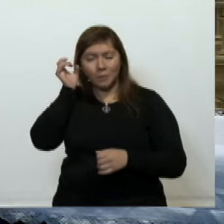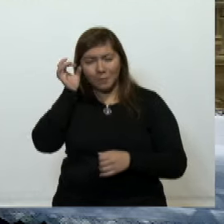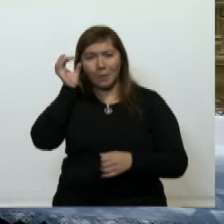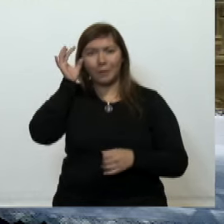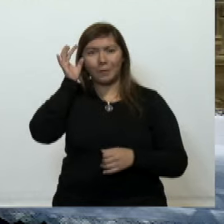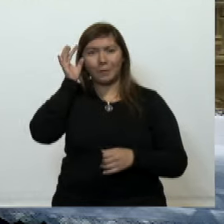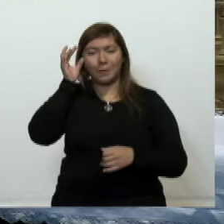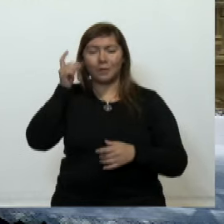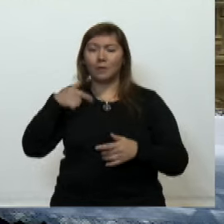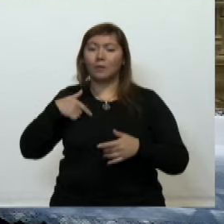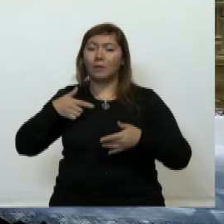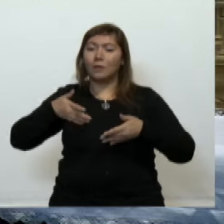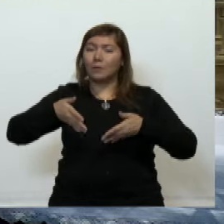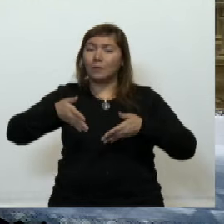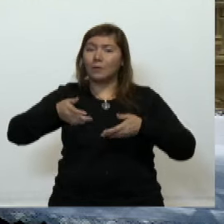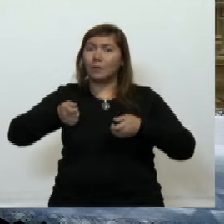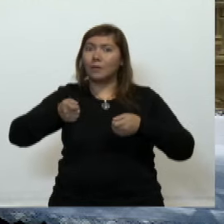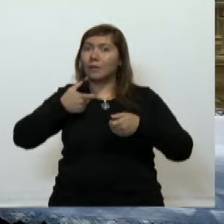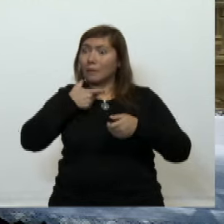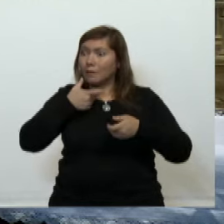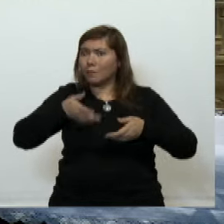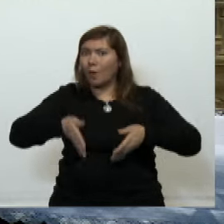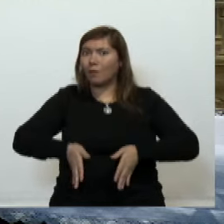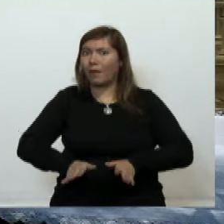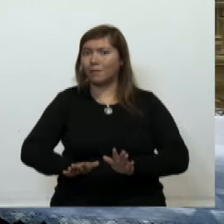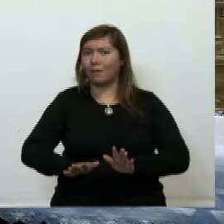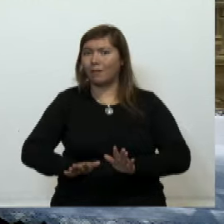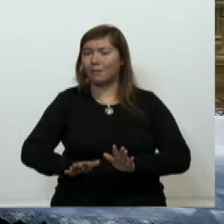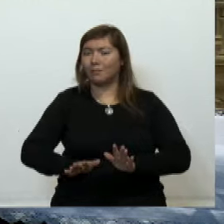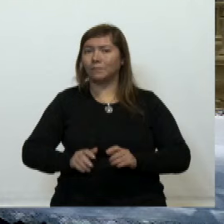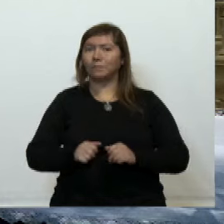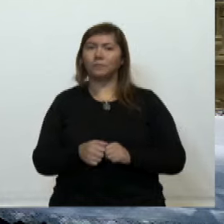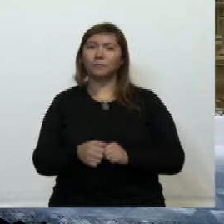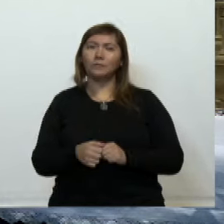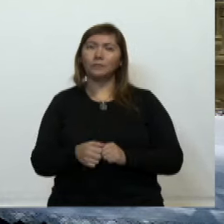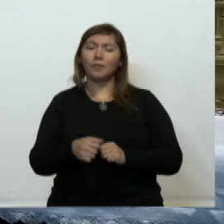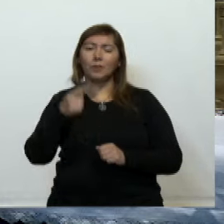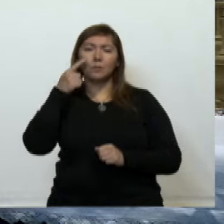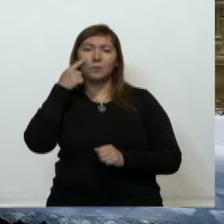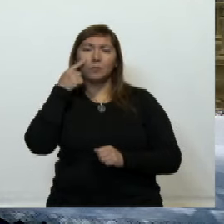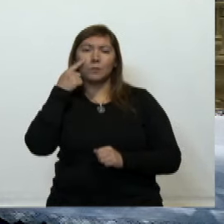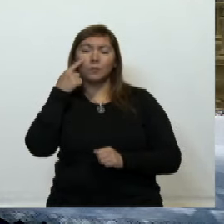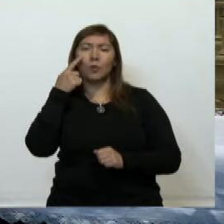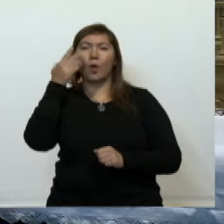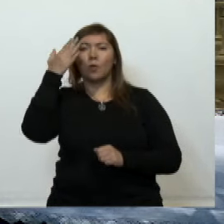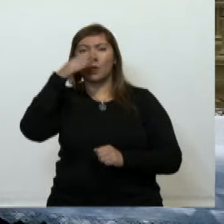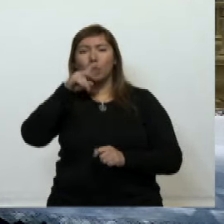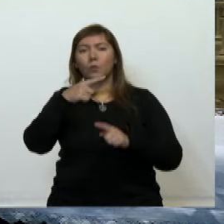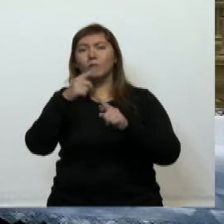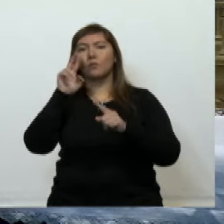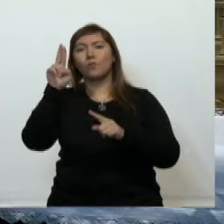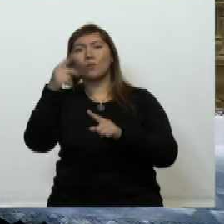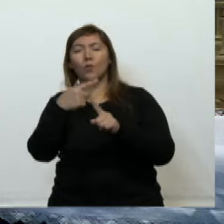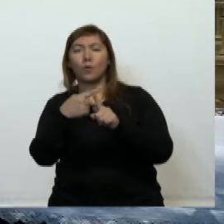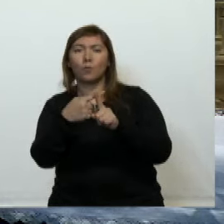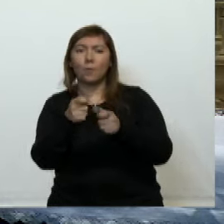Virgen. Murió en la cruz para liberarnos de la muerte y resucitó del sepulcro para darnos la vida